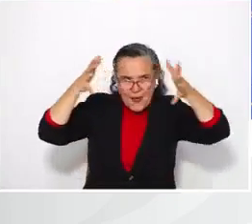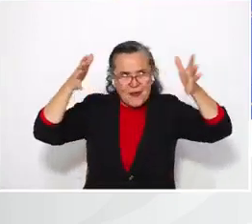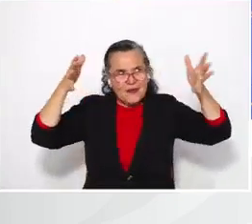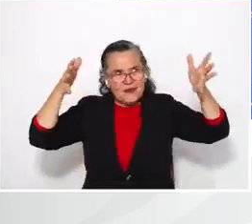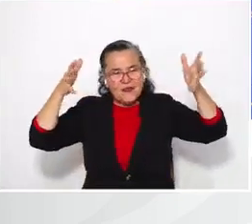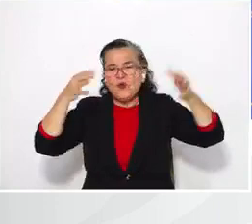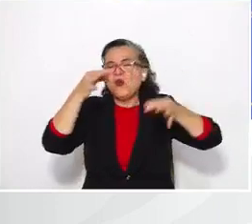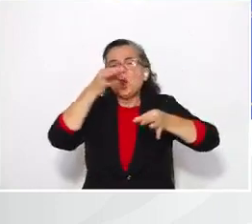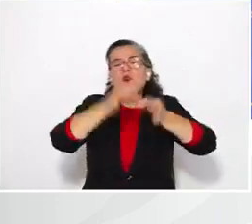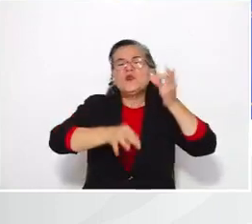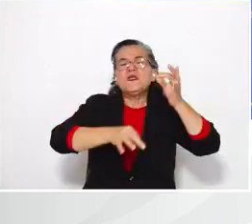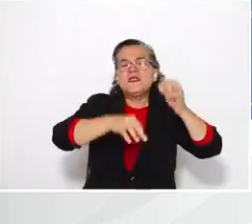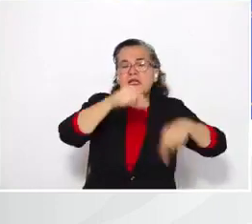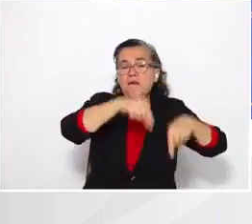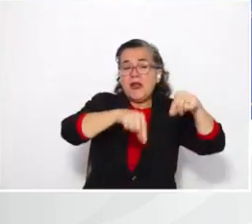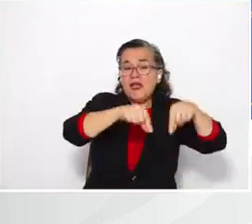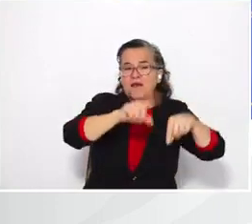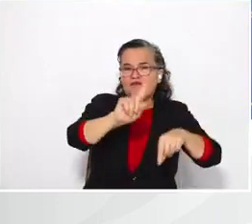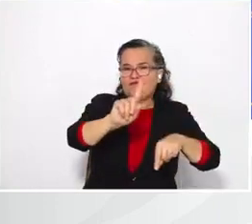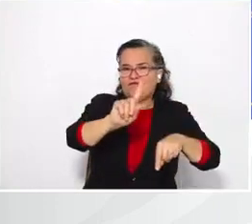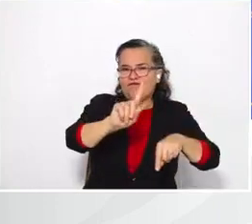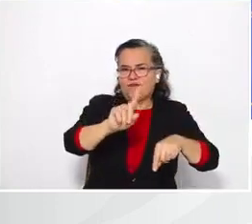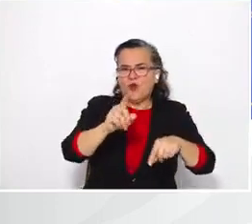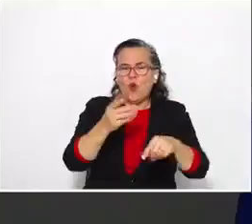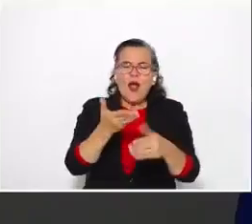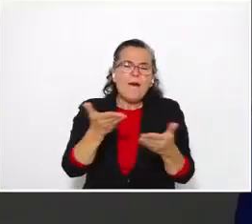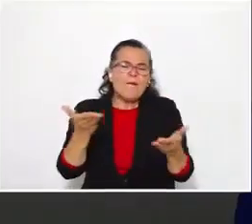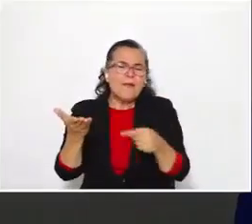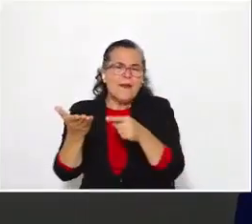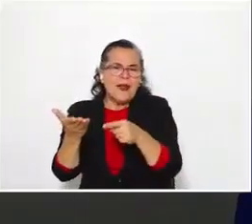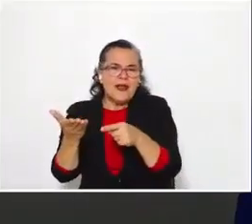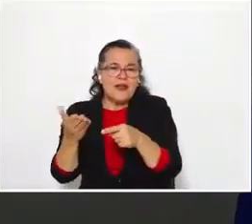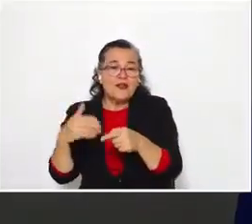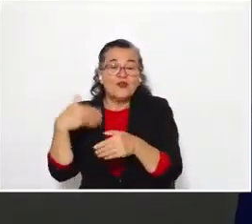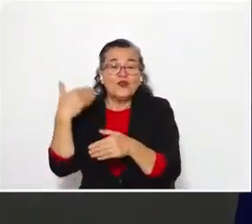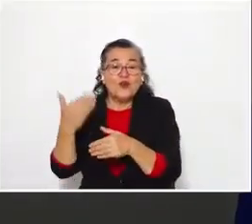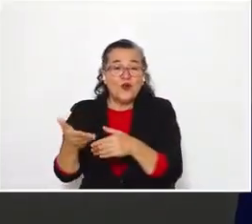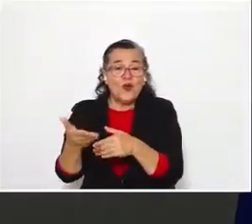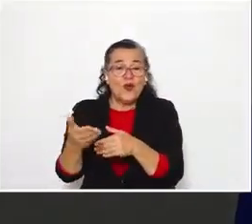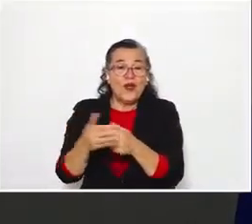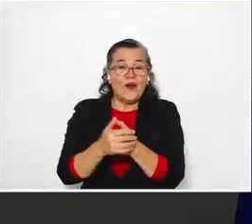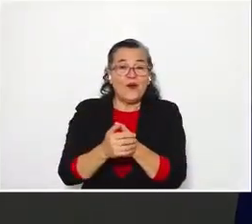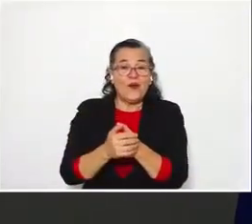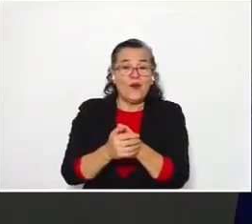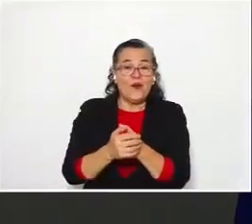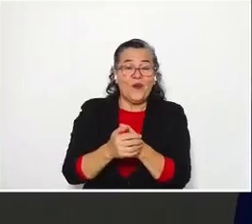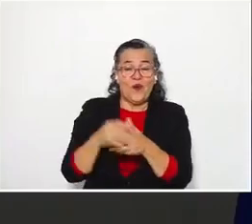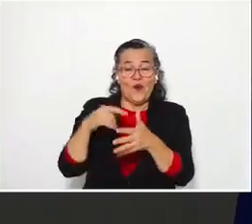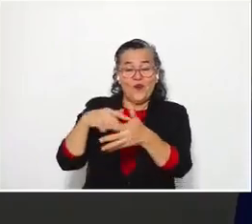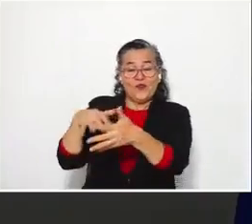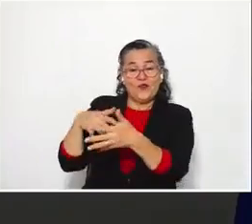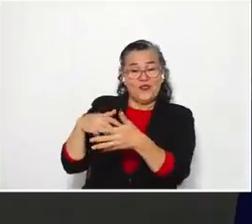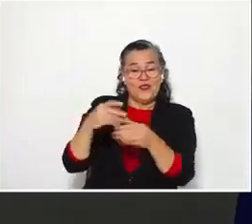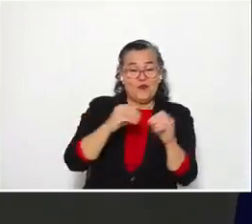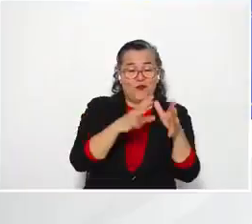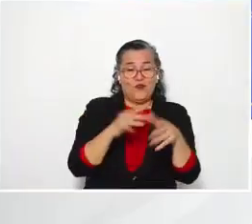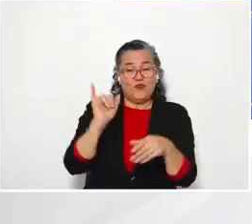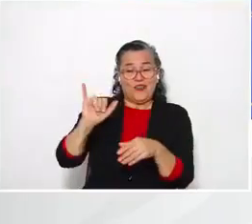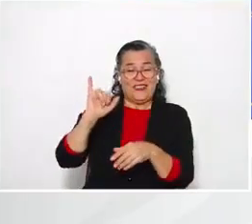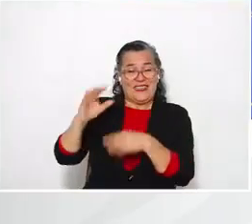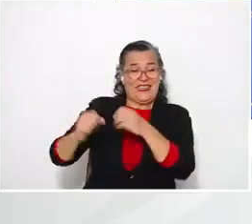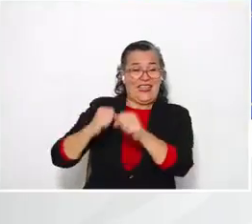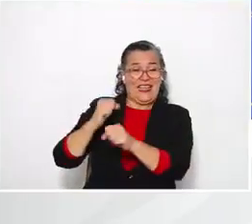simple químico. Un aparato que luego, entre los estudiantes y profesores de esa